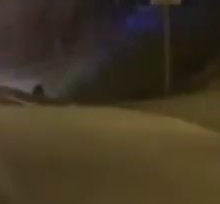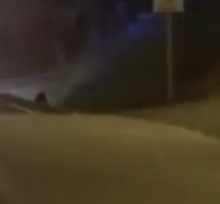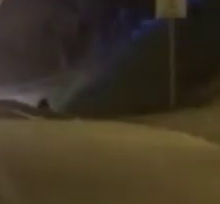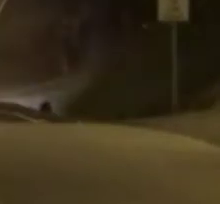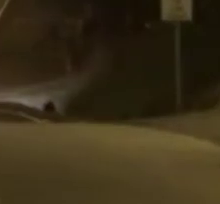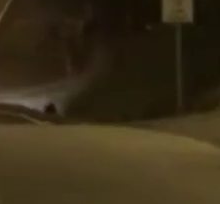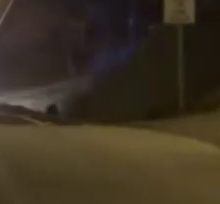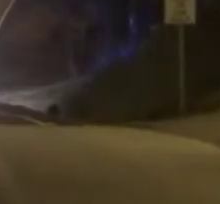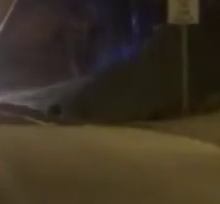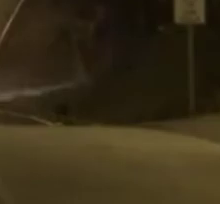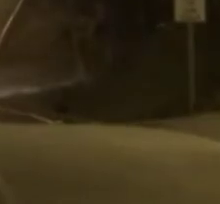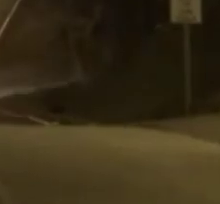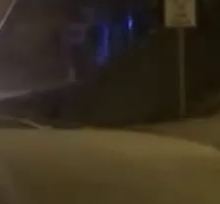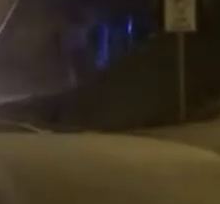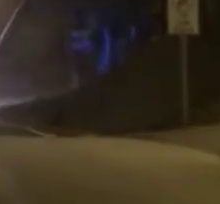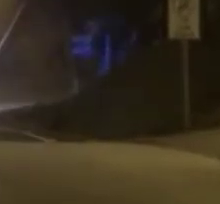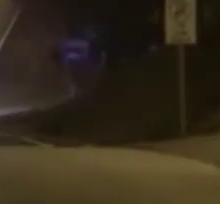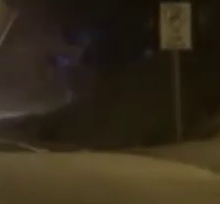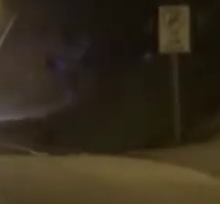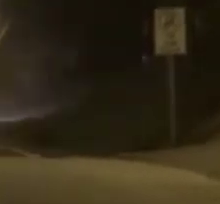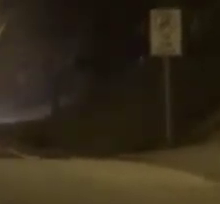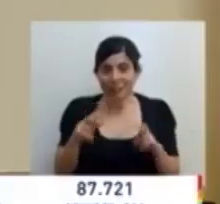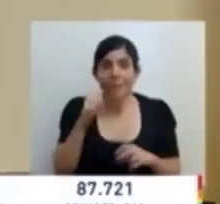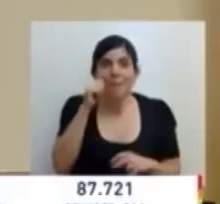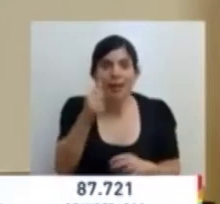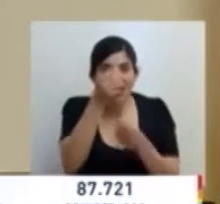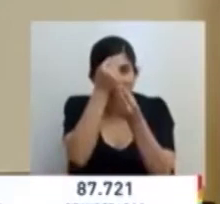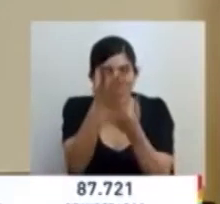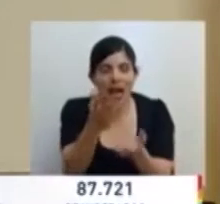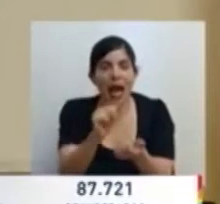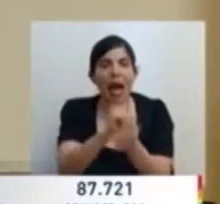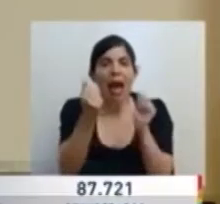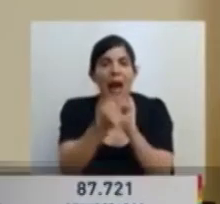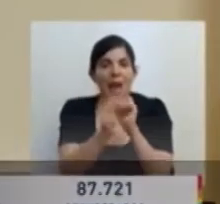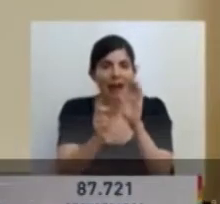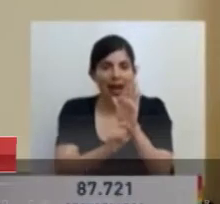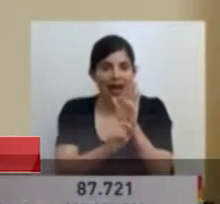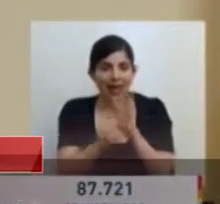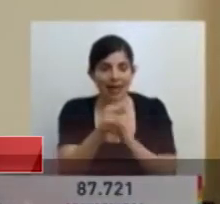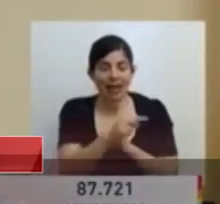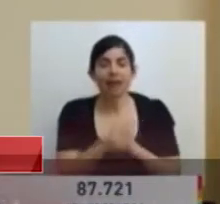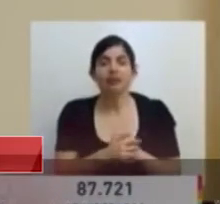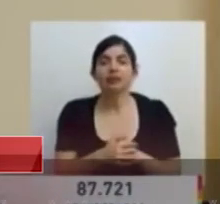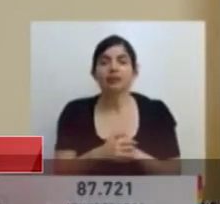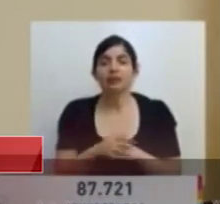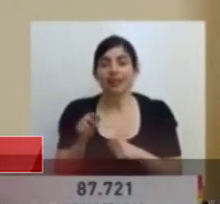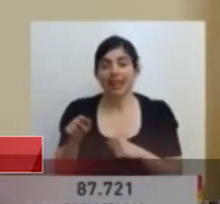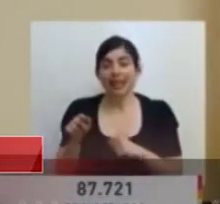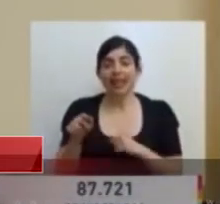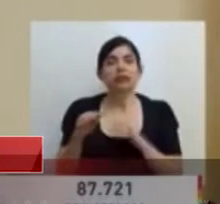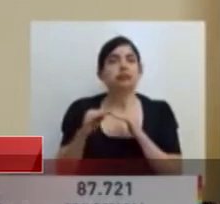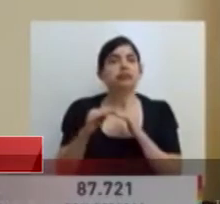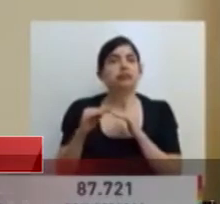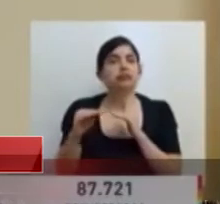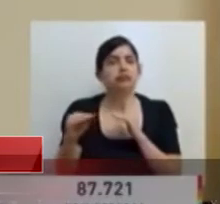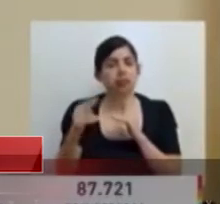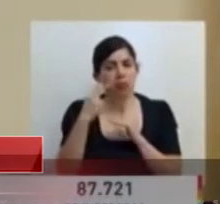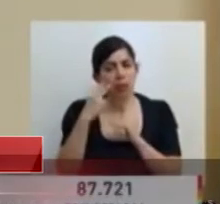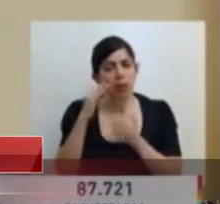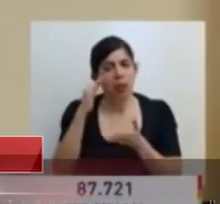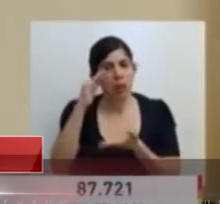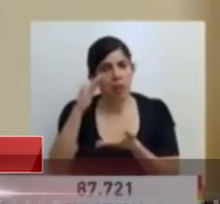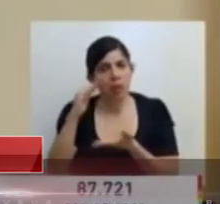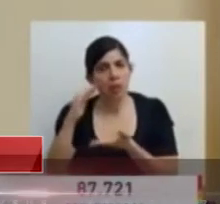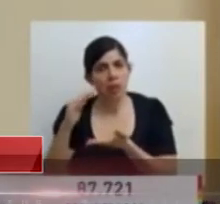alertas por kobe 19 en el país lo mañana se van a anunciar los cambios de alerta se mantiene estable y con una tendencia a la baja